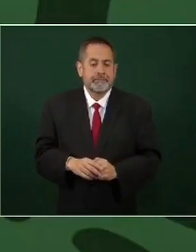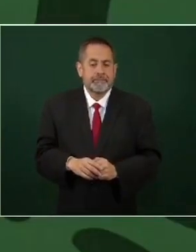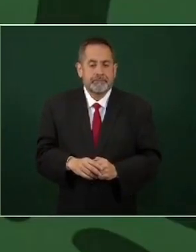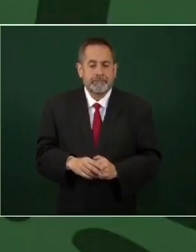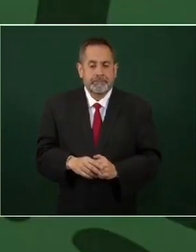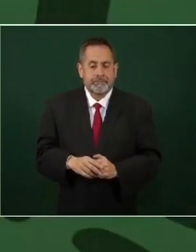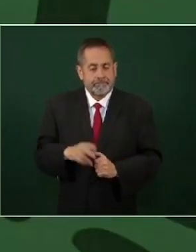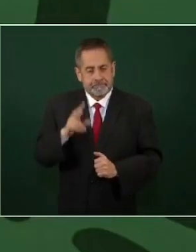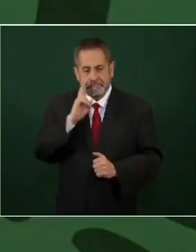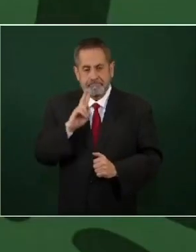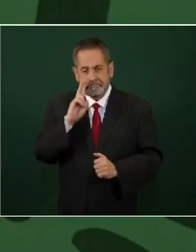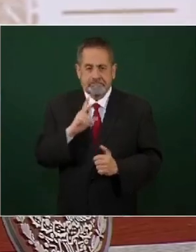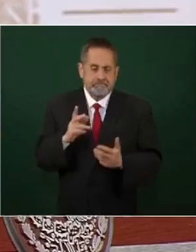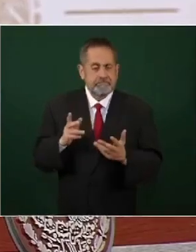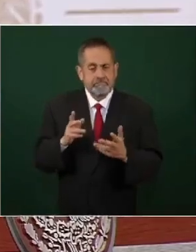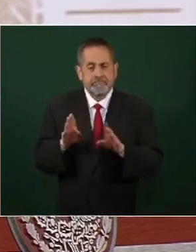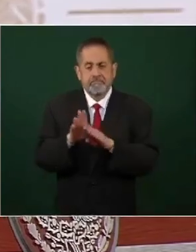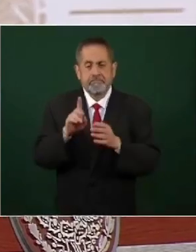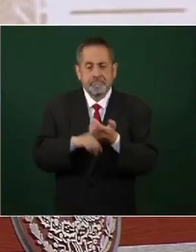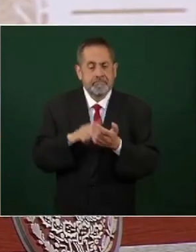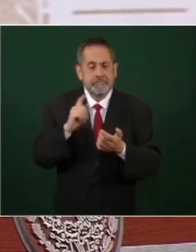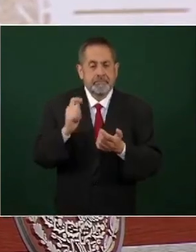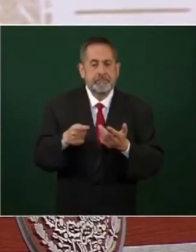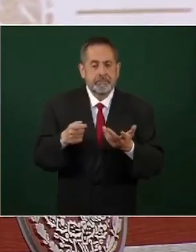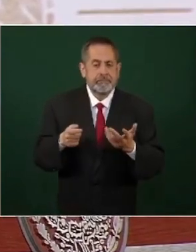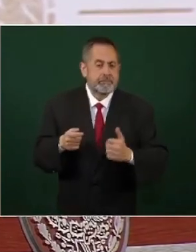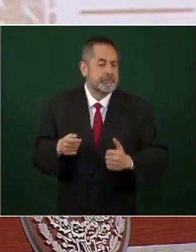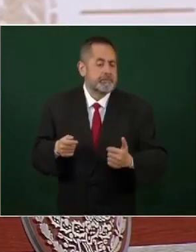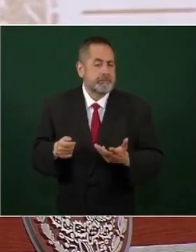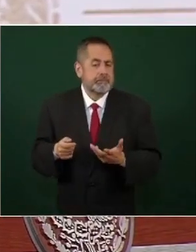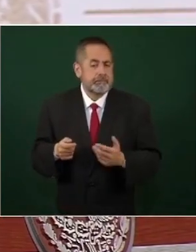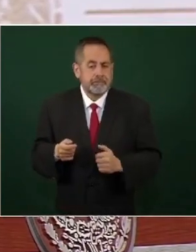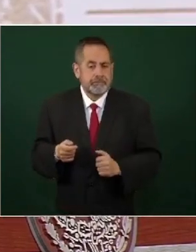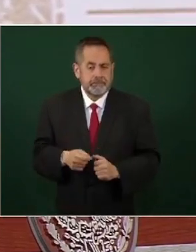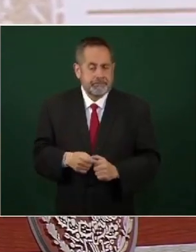va a haber